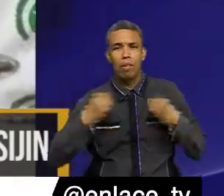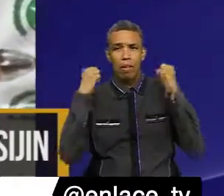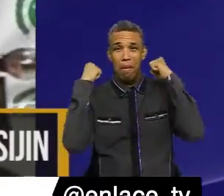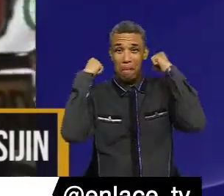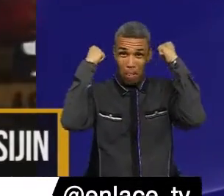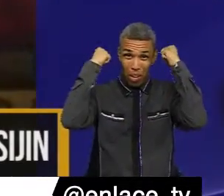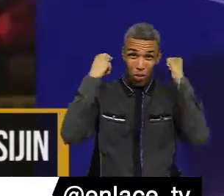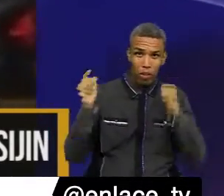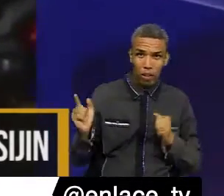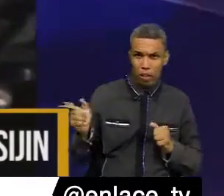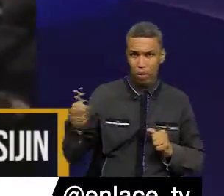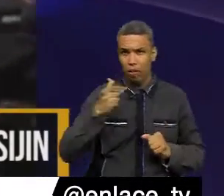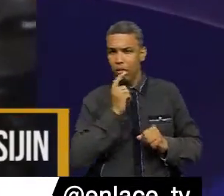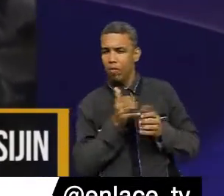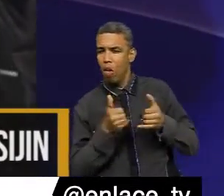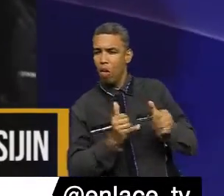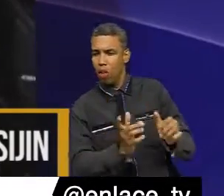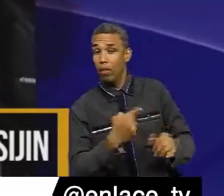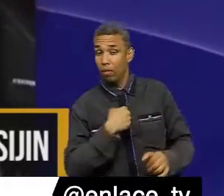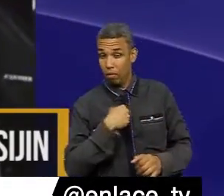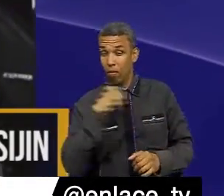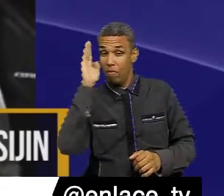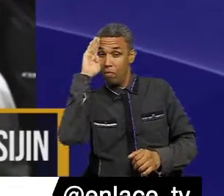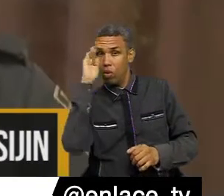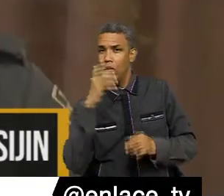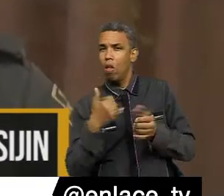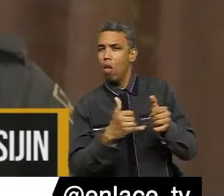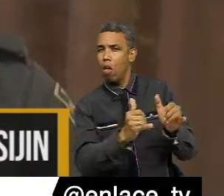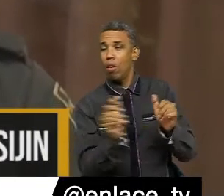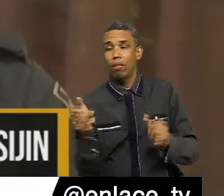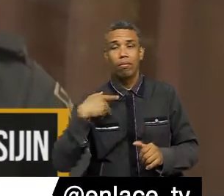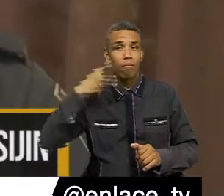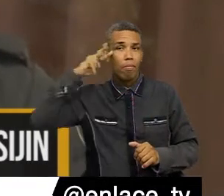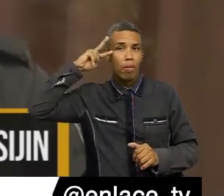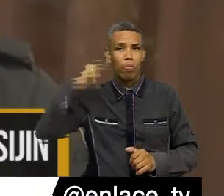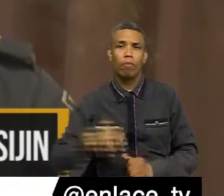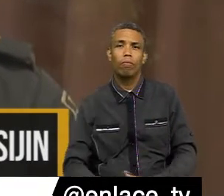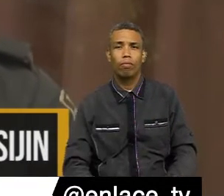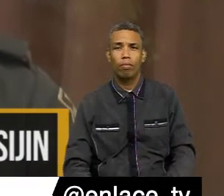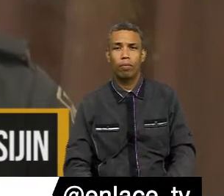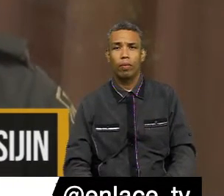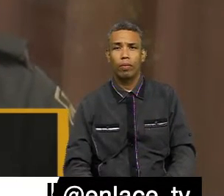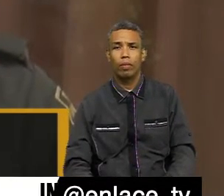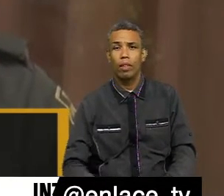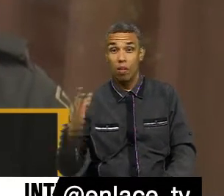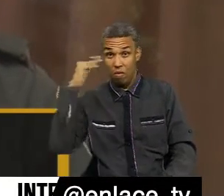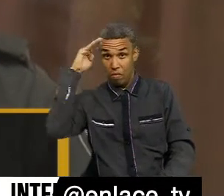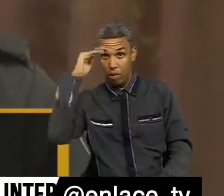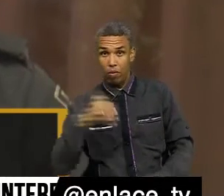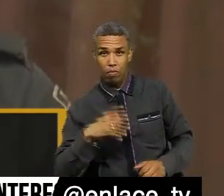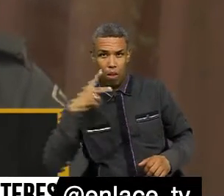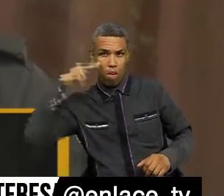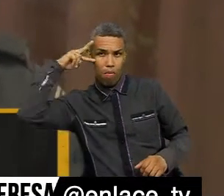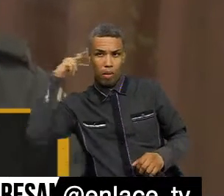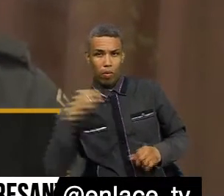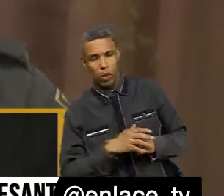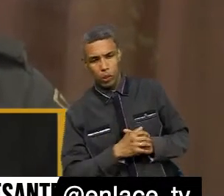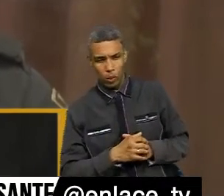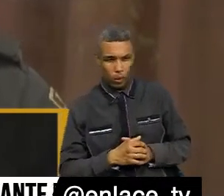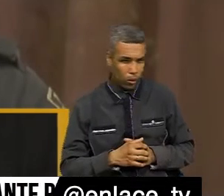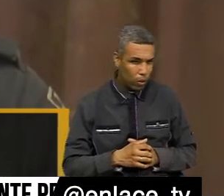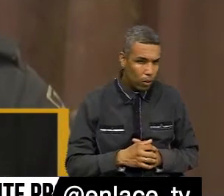pasar por miembros de la fuerza pública, especialmente de la SIJÍN. Estaban solicitando unos números de celular, lo cual lanza las alertas de la